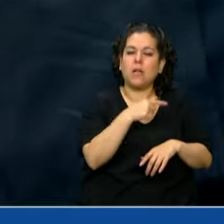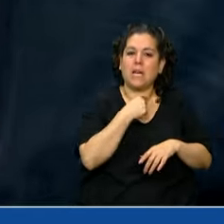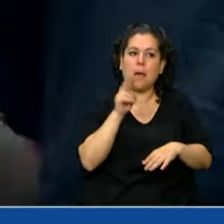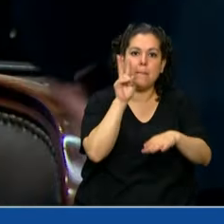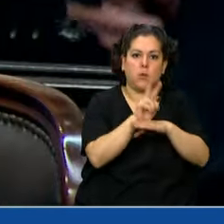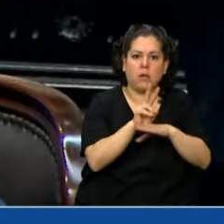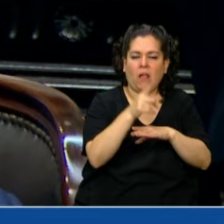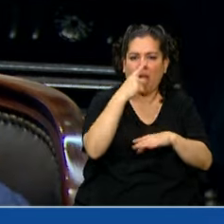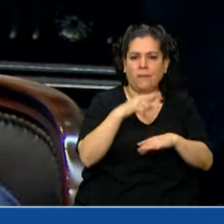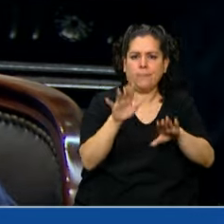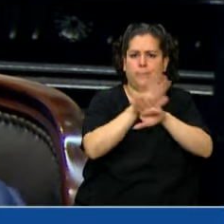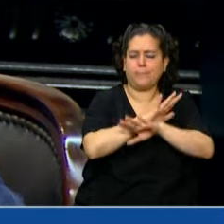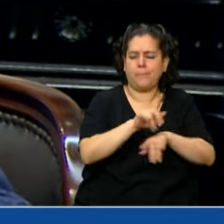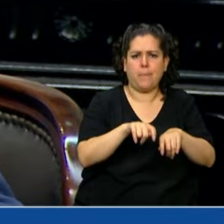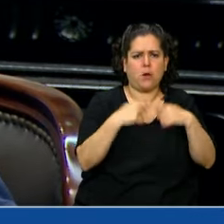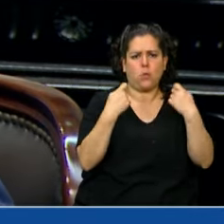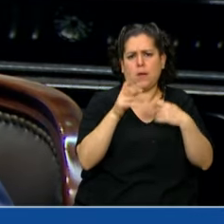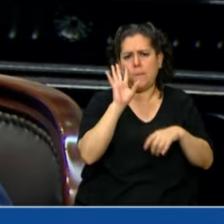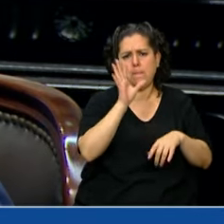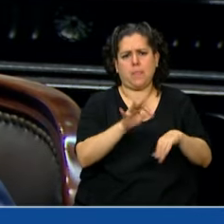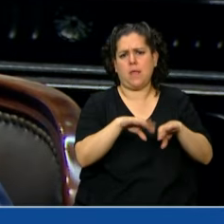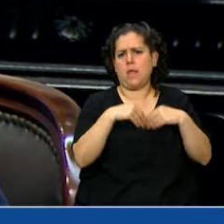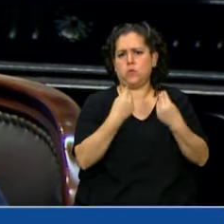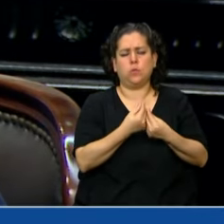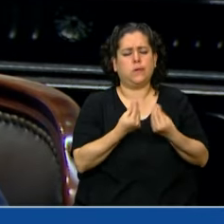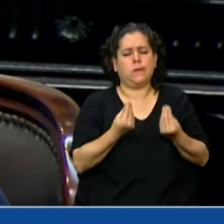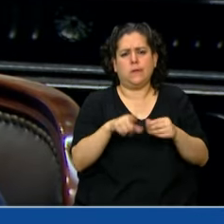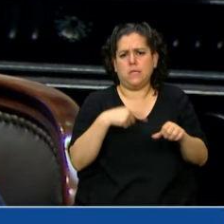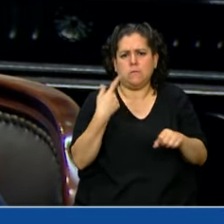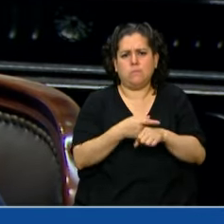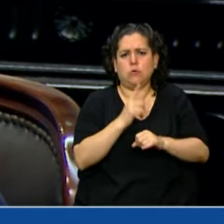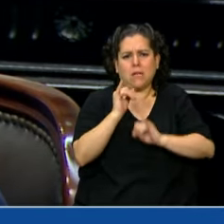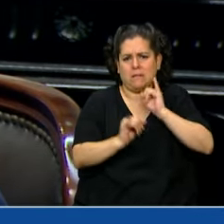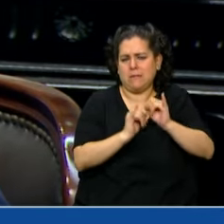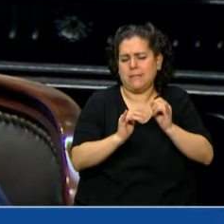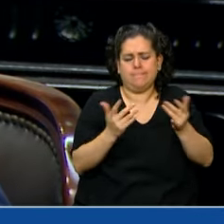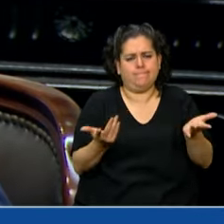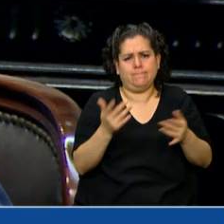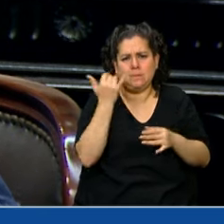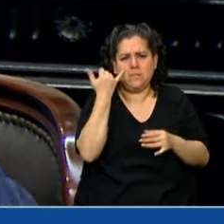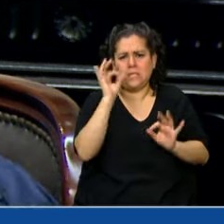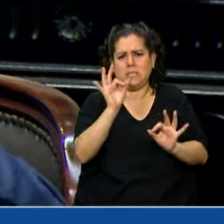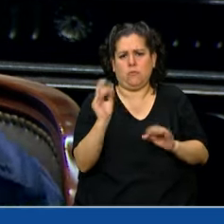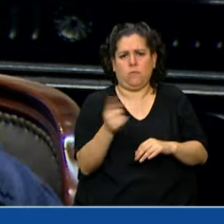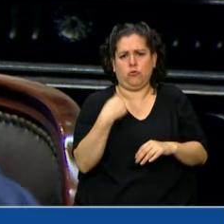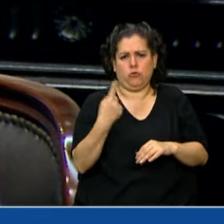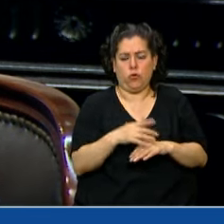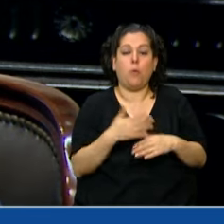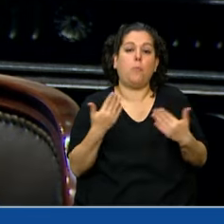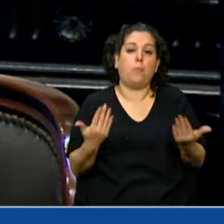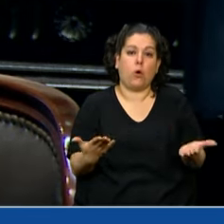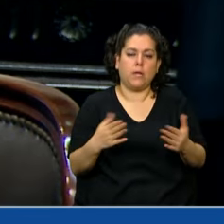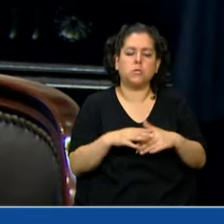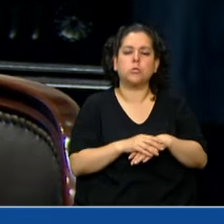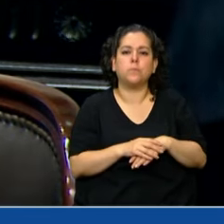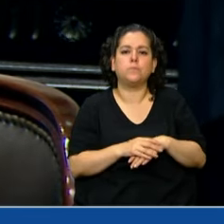terminó perjudicando los resultados están a la vista y son irrefutables por eso fue que